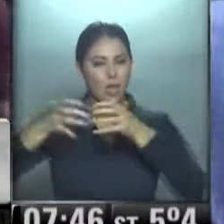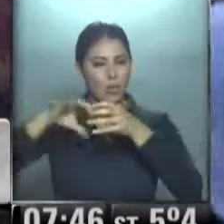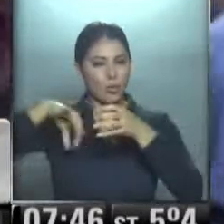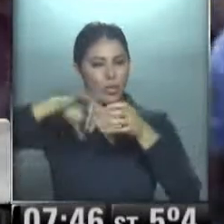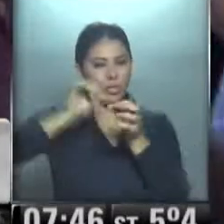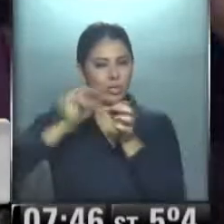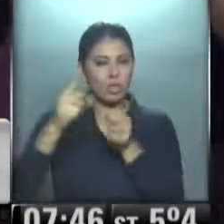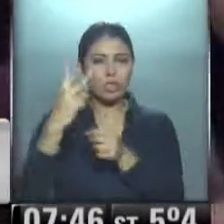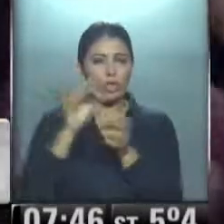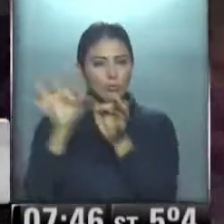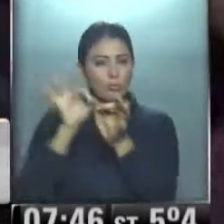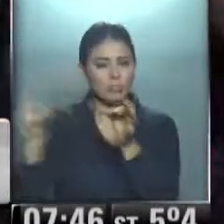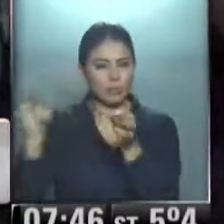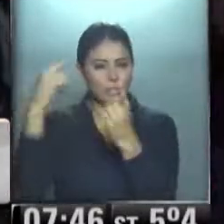Lugansk